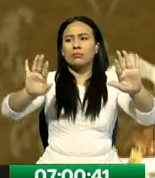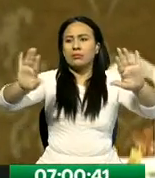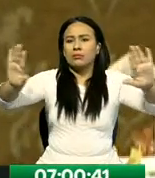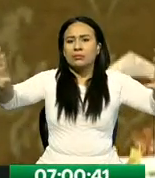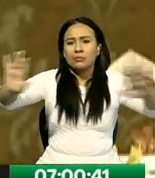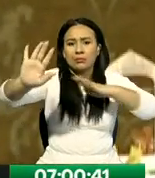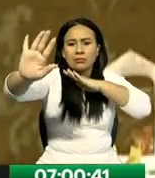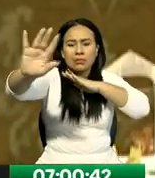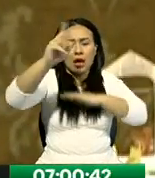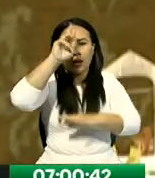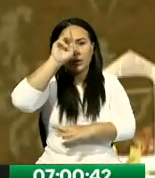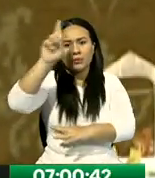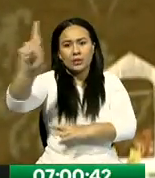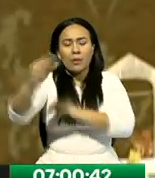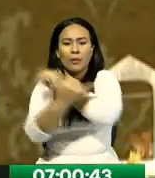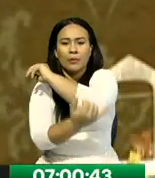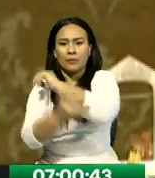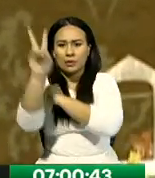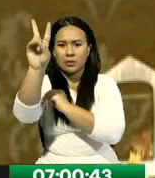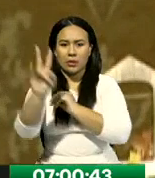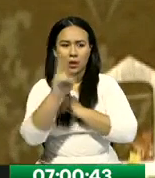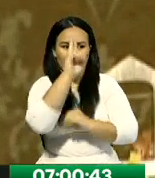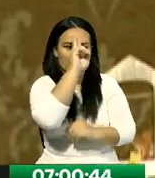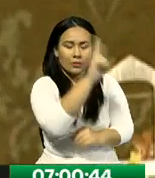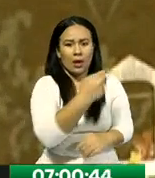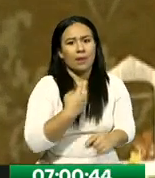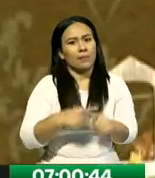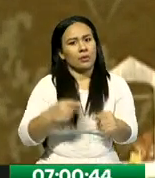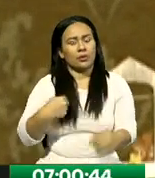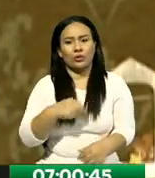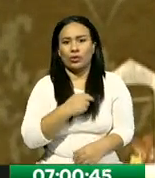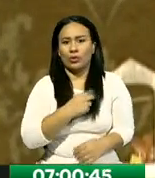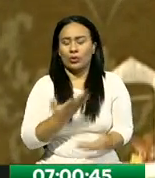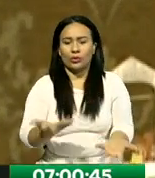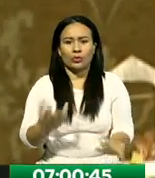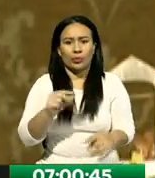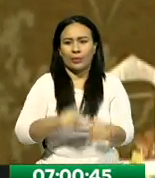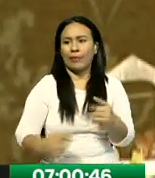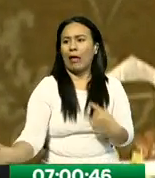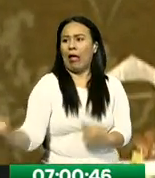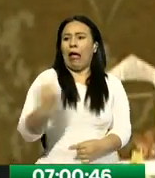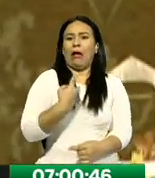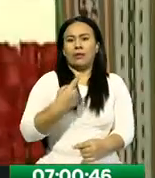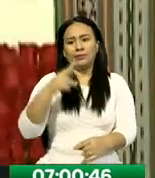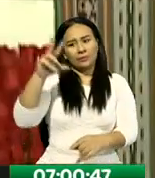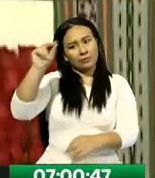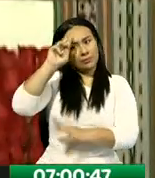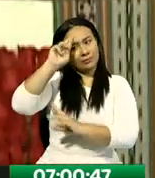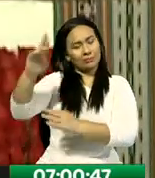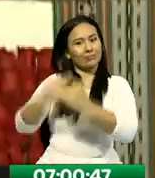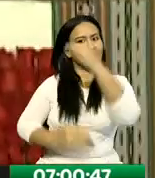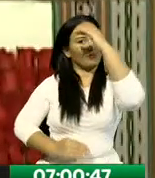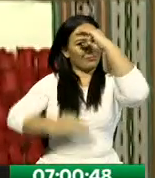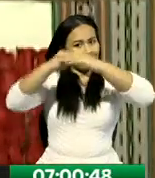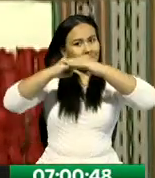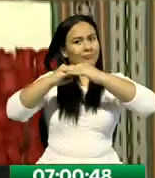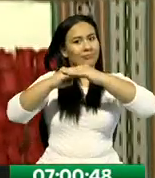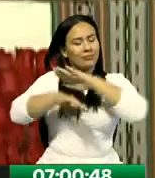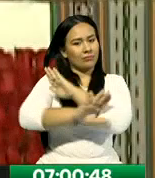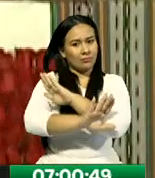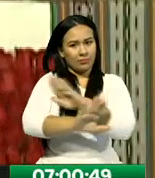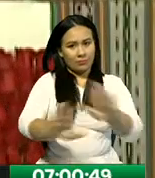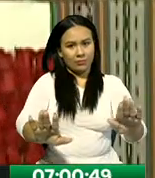por tolerancia, pero la tolerancia tiene un límite y que por favor no la rebasen. Además se pronunció respecto